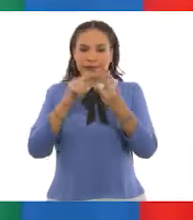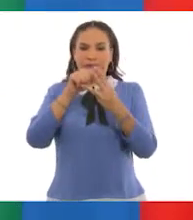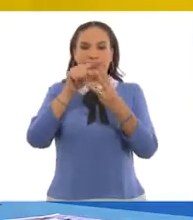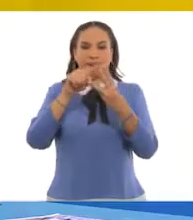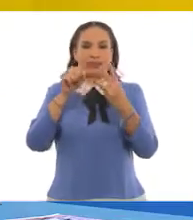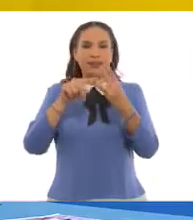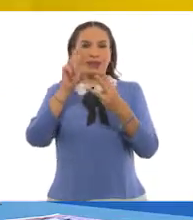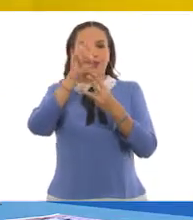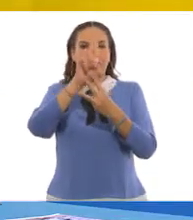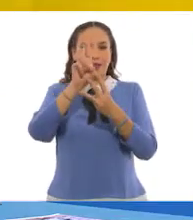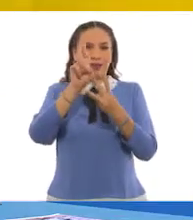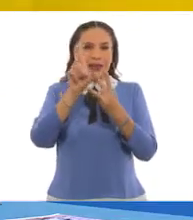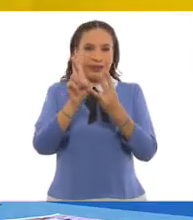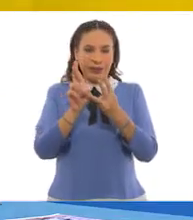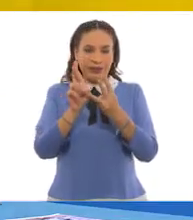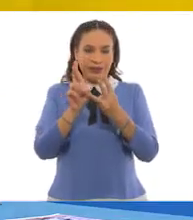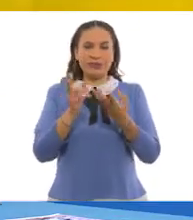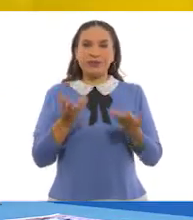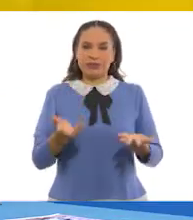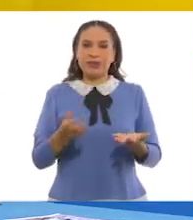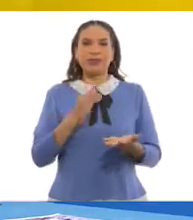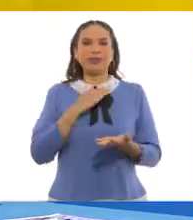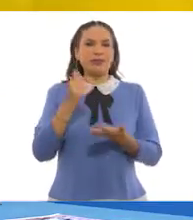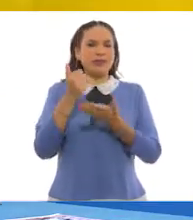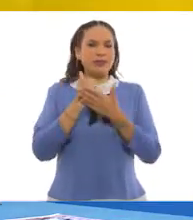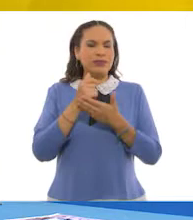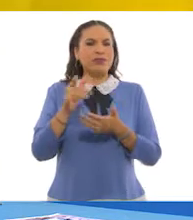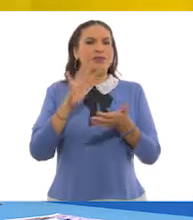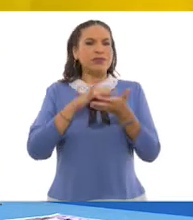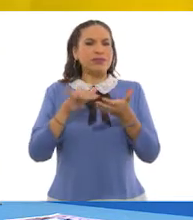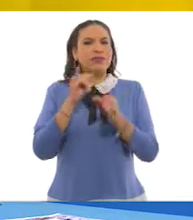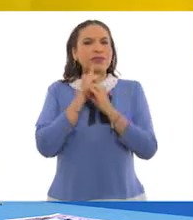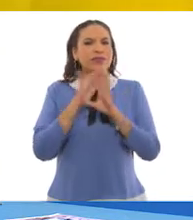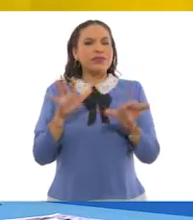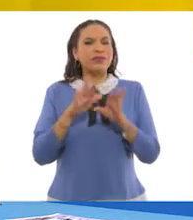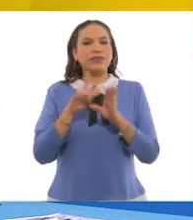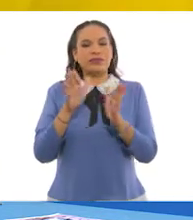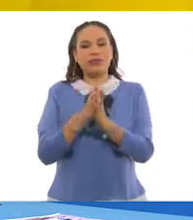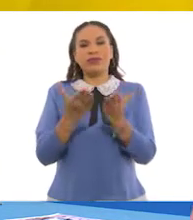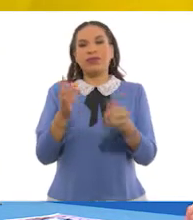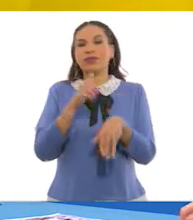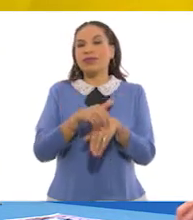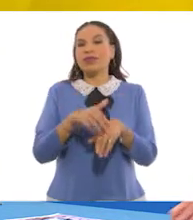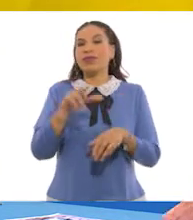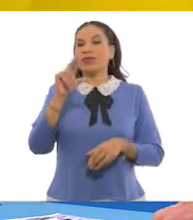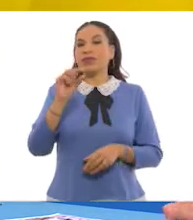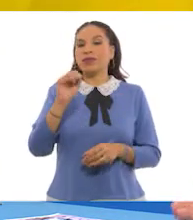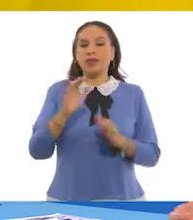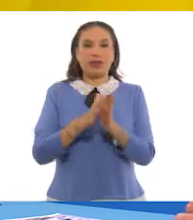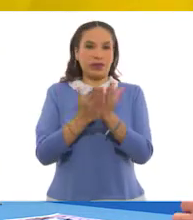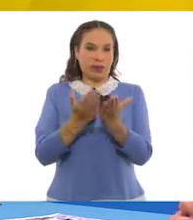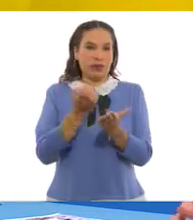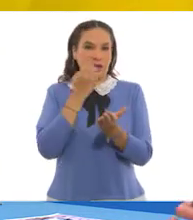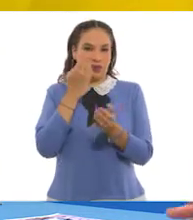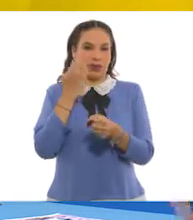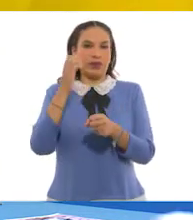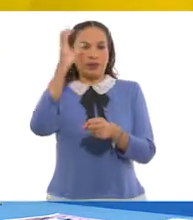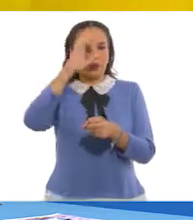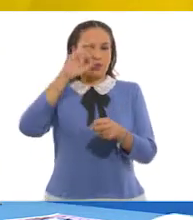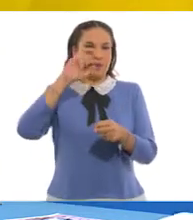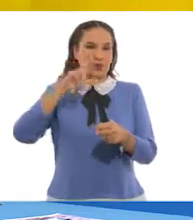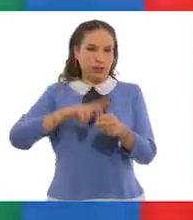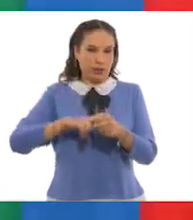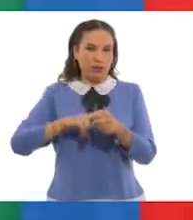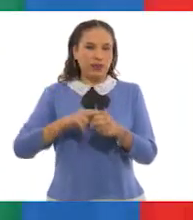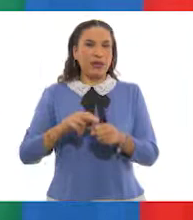R's. Correcto. Muy bien. ¿Me podrías ayudar con la lectura de la información de la página 89 del libro de texto de Ciencias